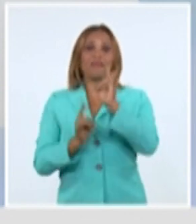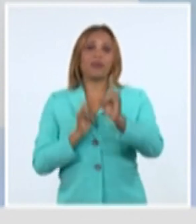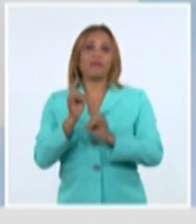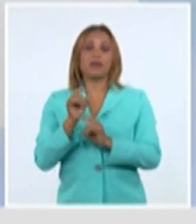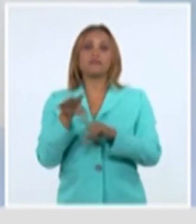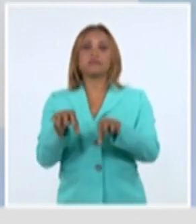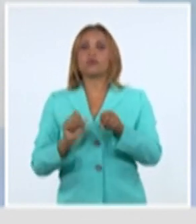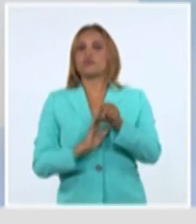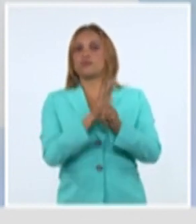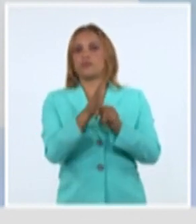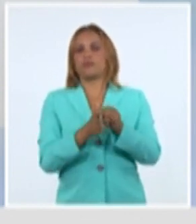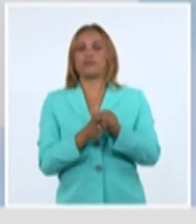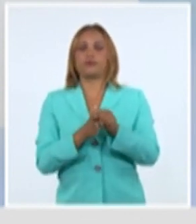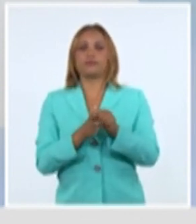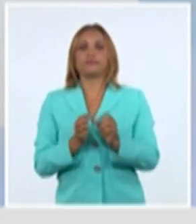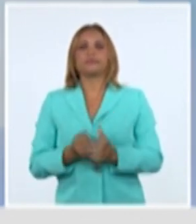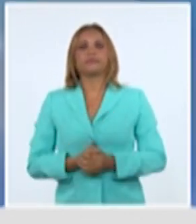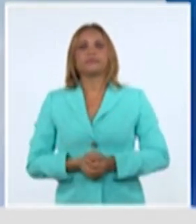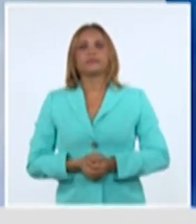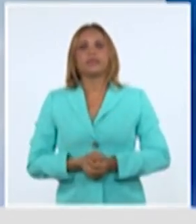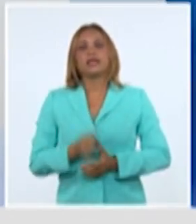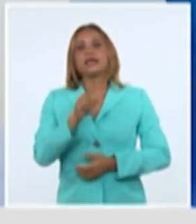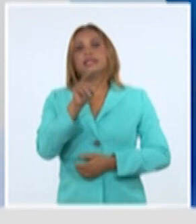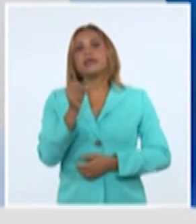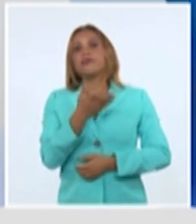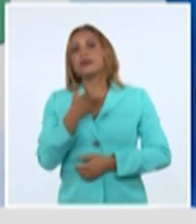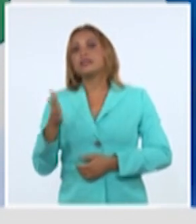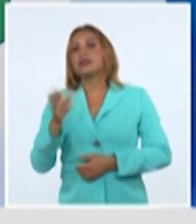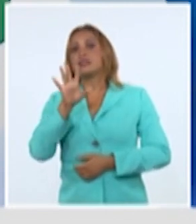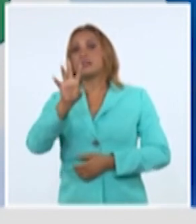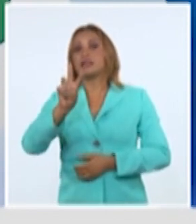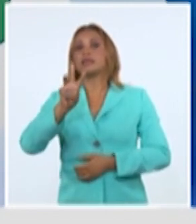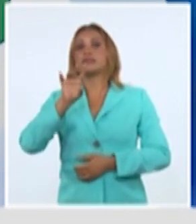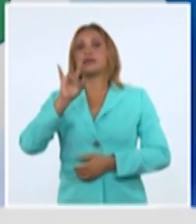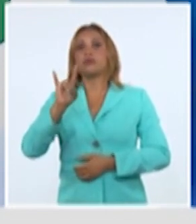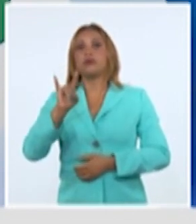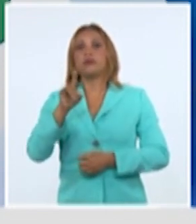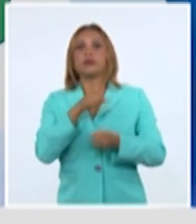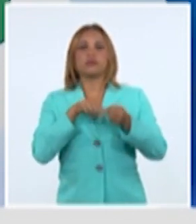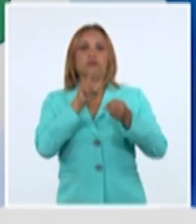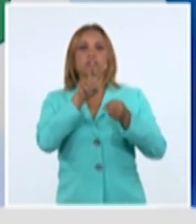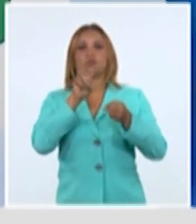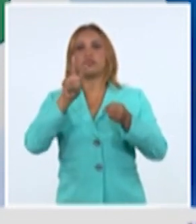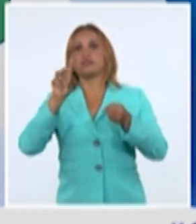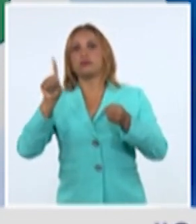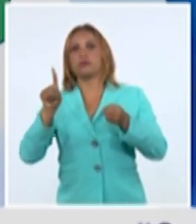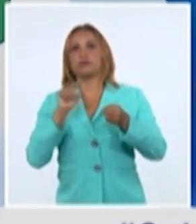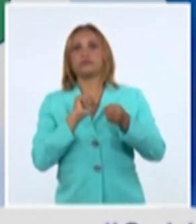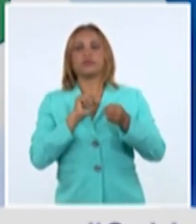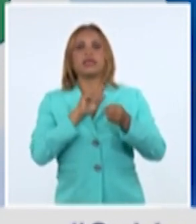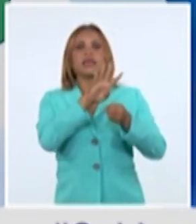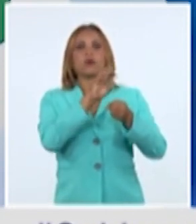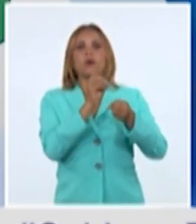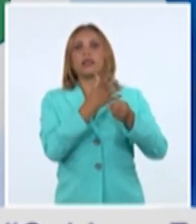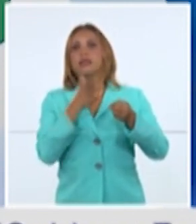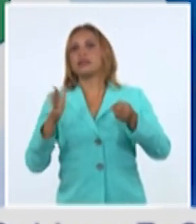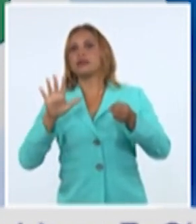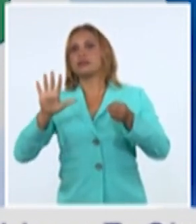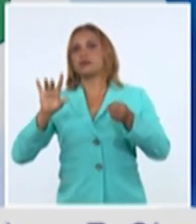COVID-19. De 20 a 39 años, 231, de 40 a